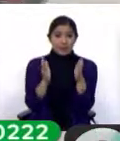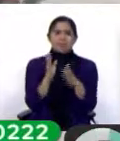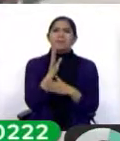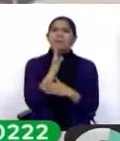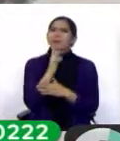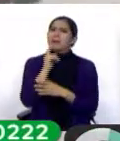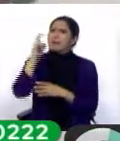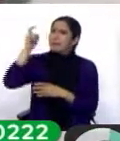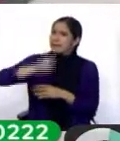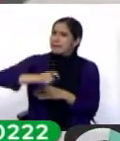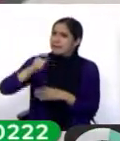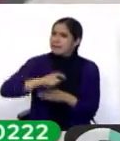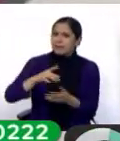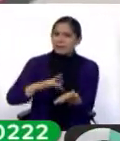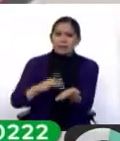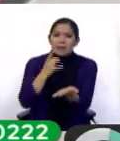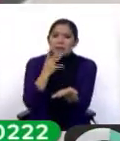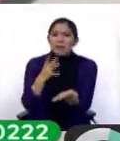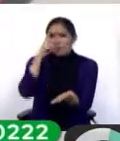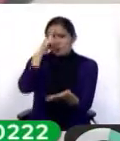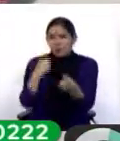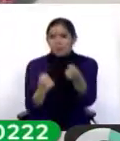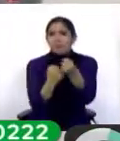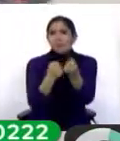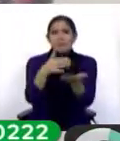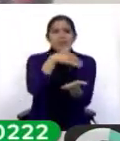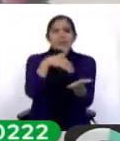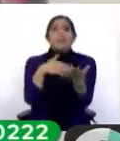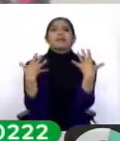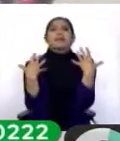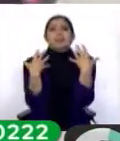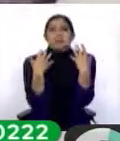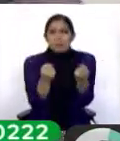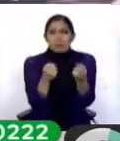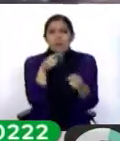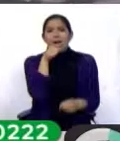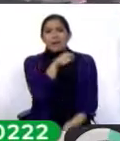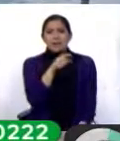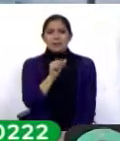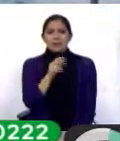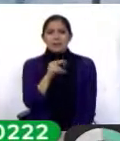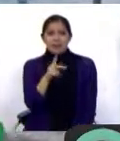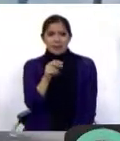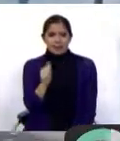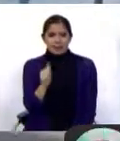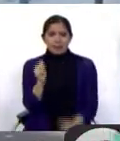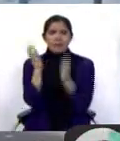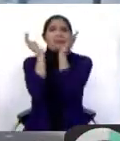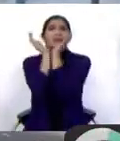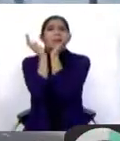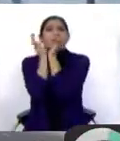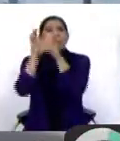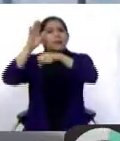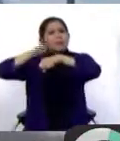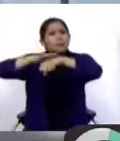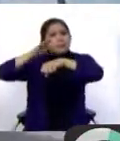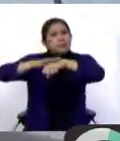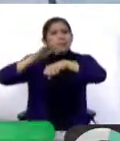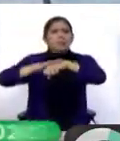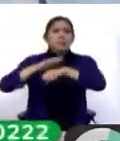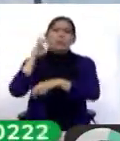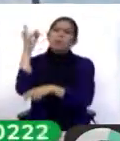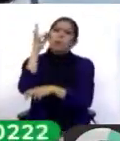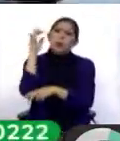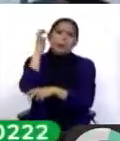necesitan medicamentos para colaborar en el Centro de Salud Panorámico de Sencata. La Defensoría llamó al Estado boliviano a